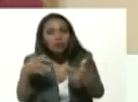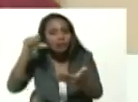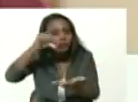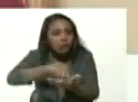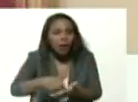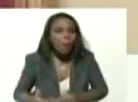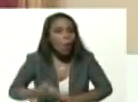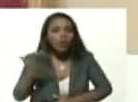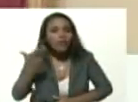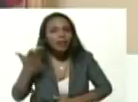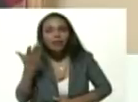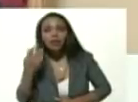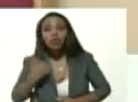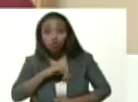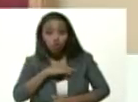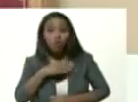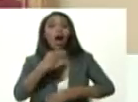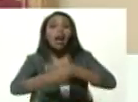el objetivo central lo vamos logrando.